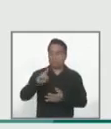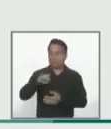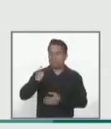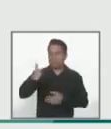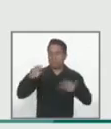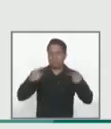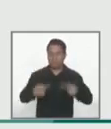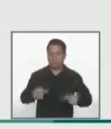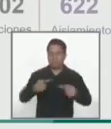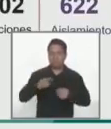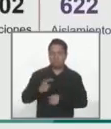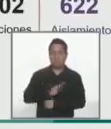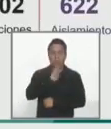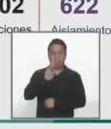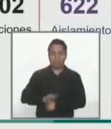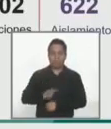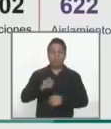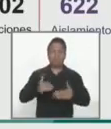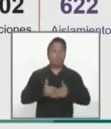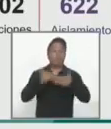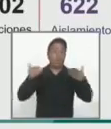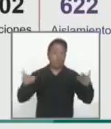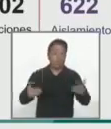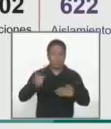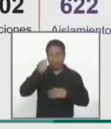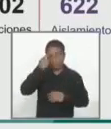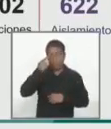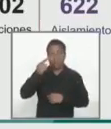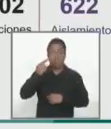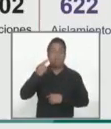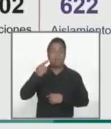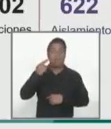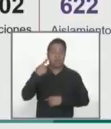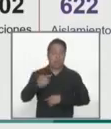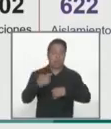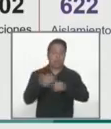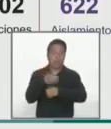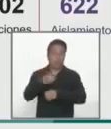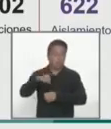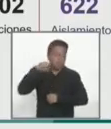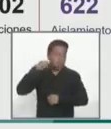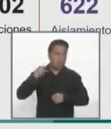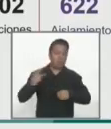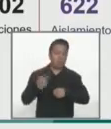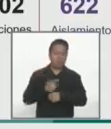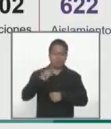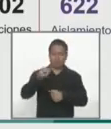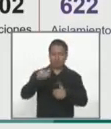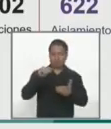59.106 defunciones. En lo que corresponde al panorama en el estado de Oaxaca, de